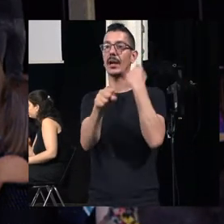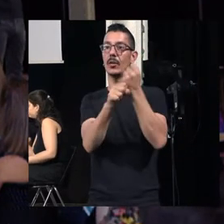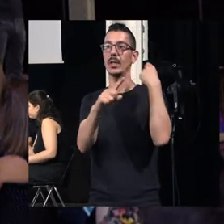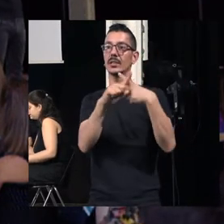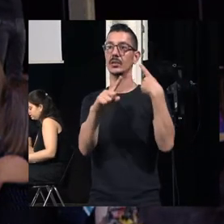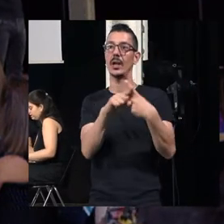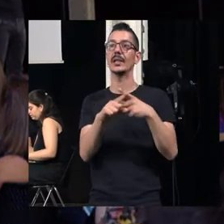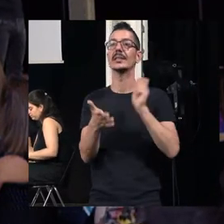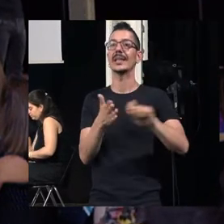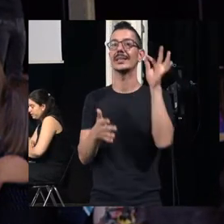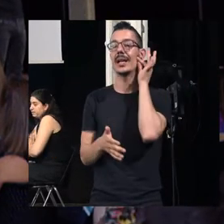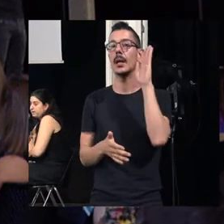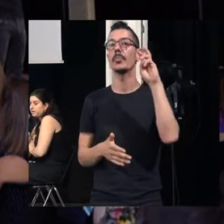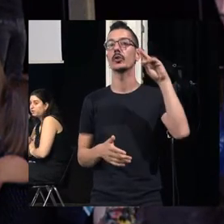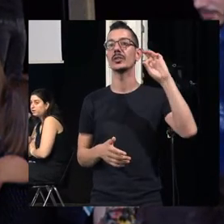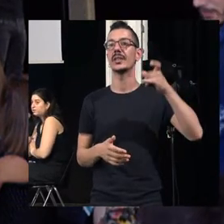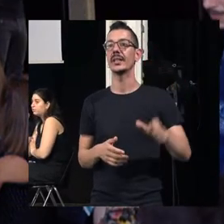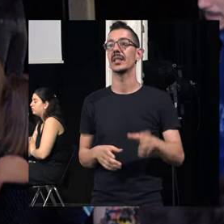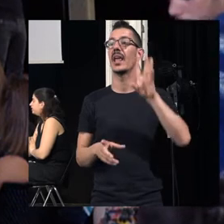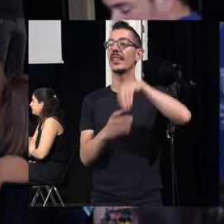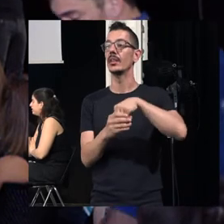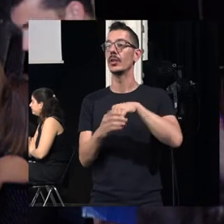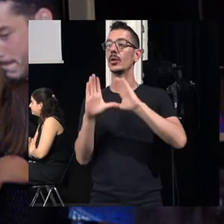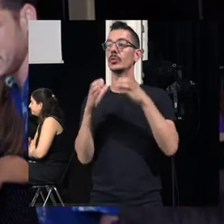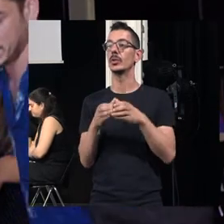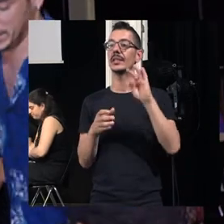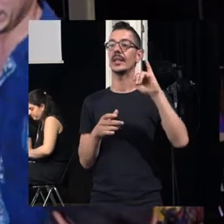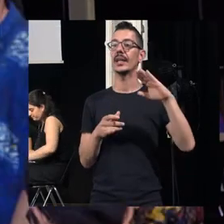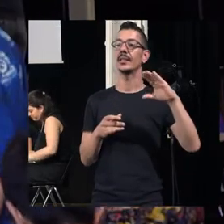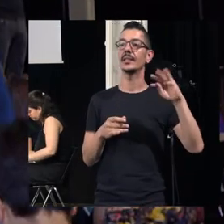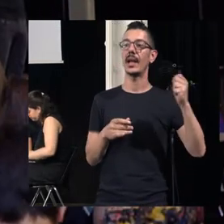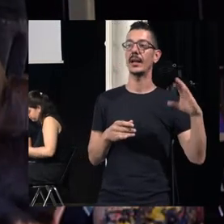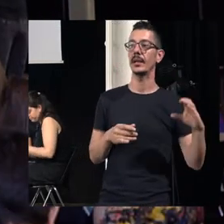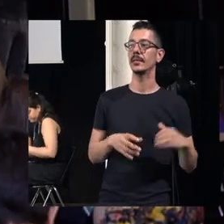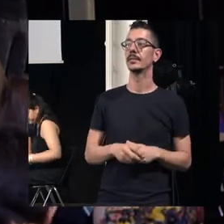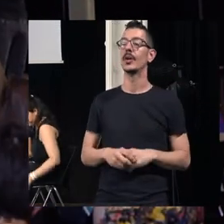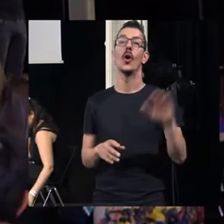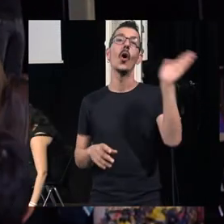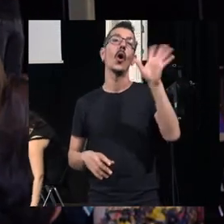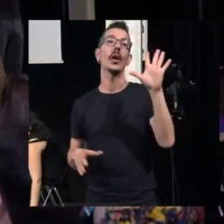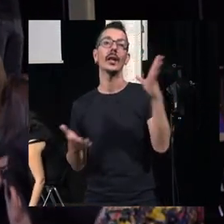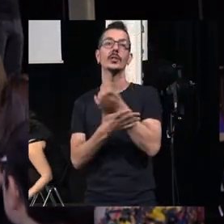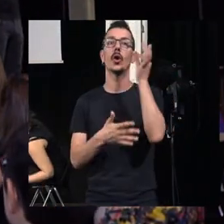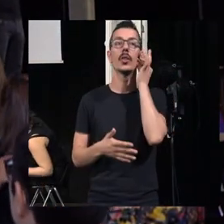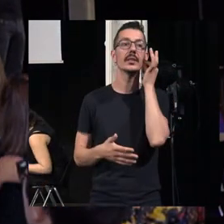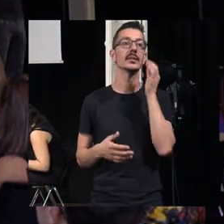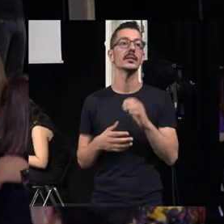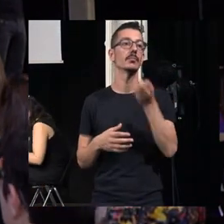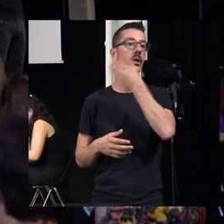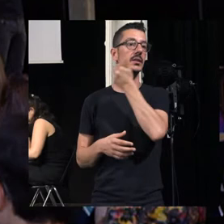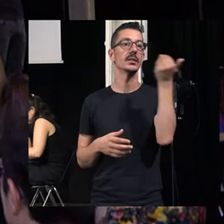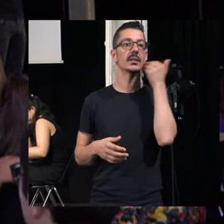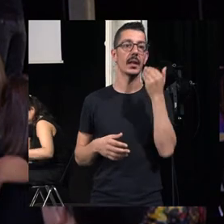secretaria de Aprosex y miembro integrante del colectivo Tic Tac. Hola a todas. Buenas